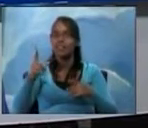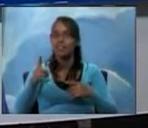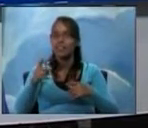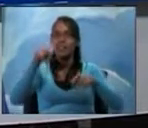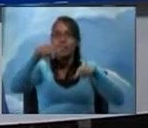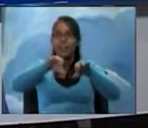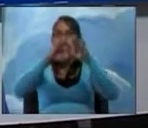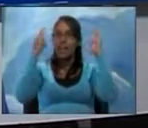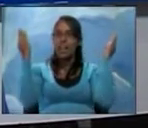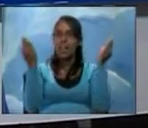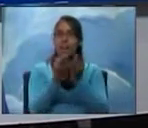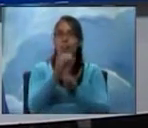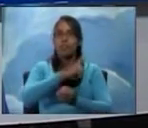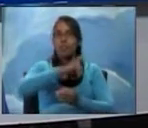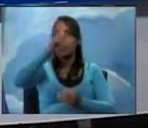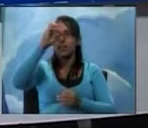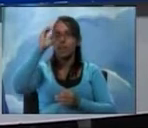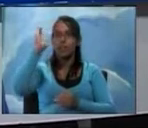Injértame.